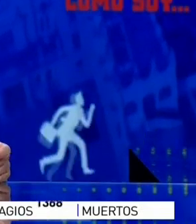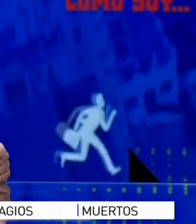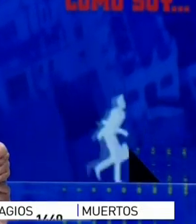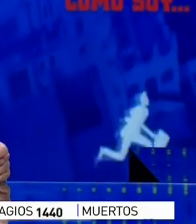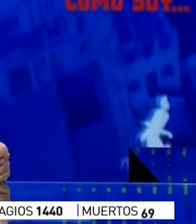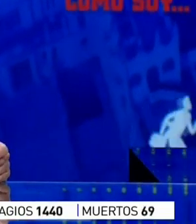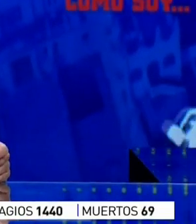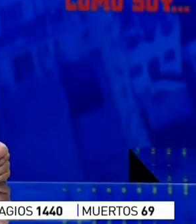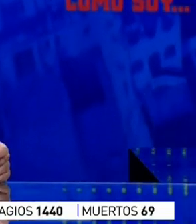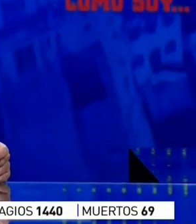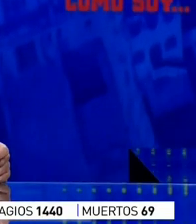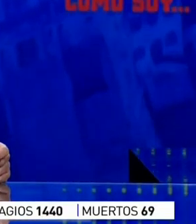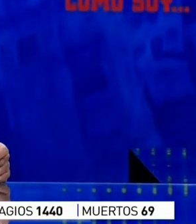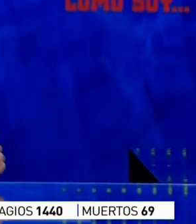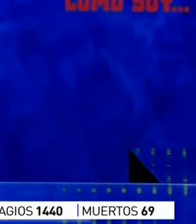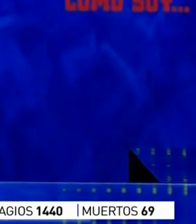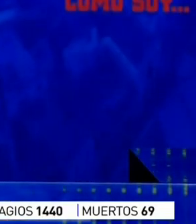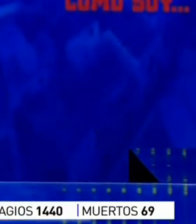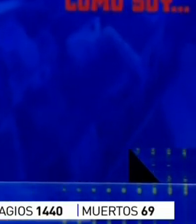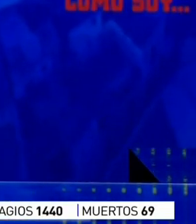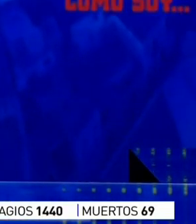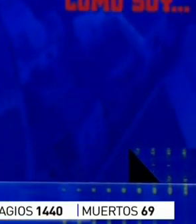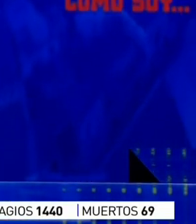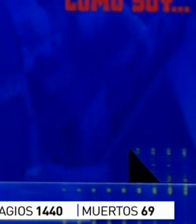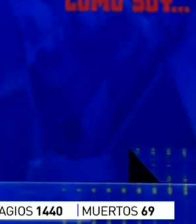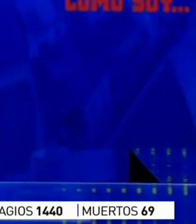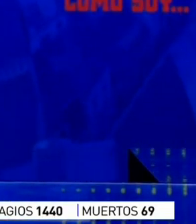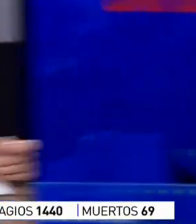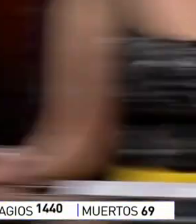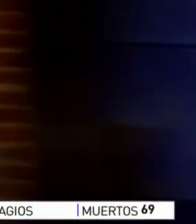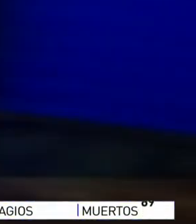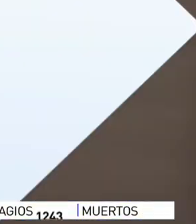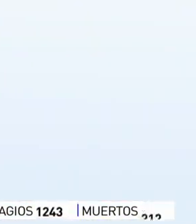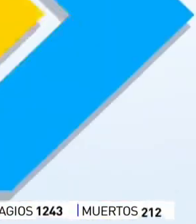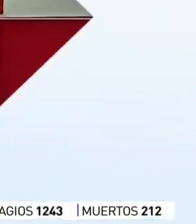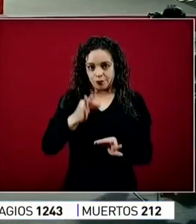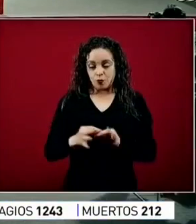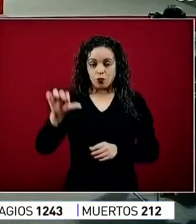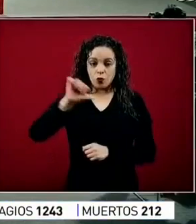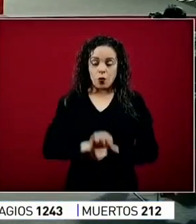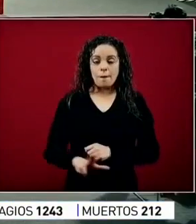Y esto es lo que sabemos del coronavirus en México y en el mundo.